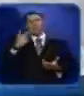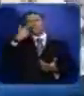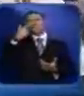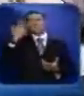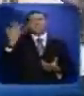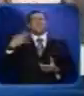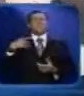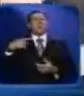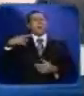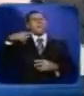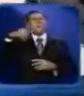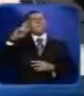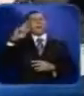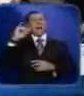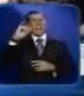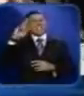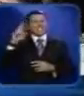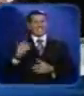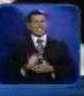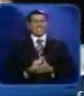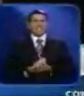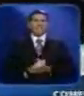parisina.